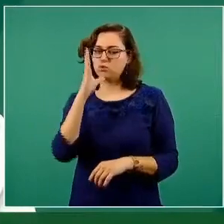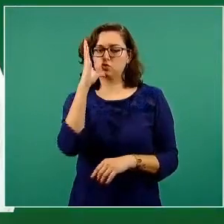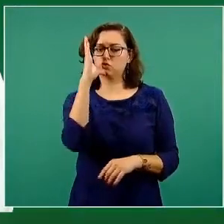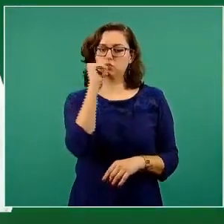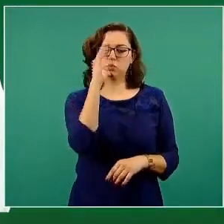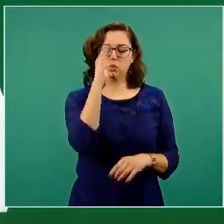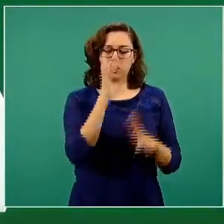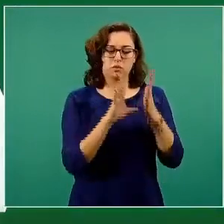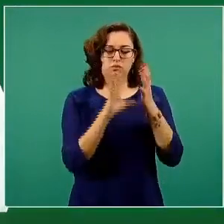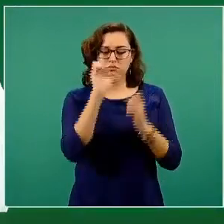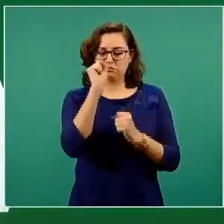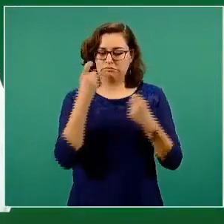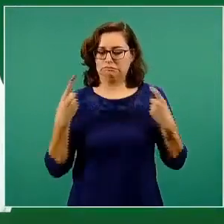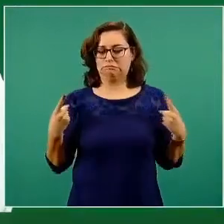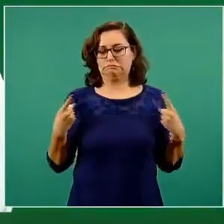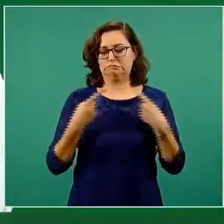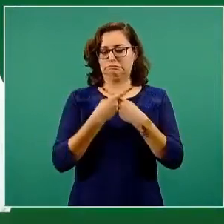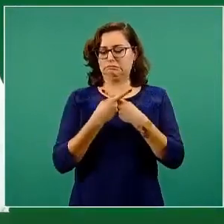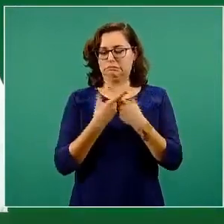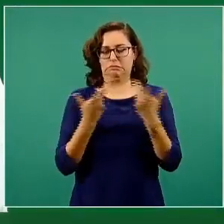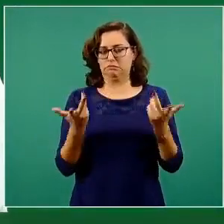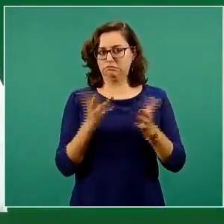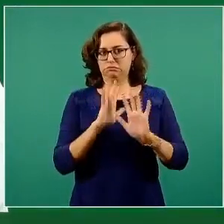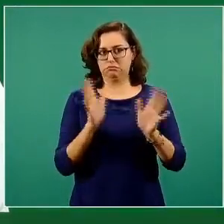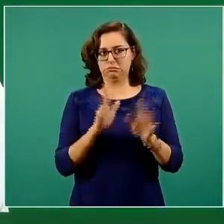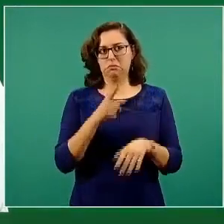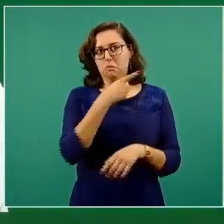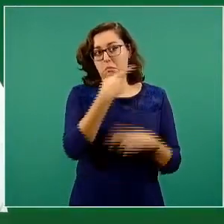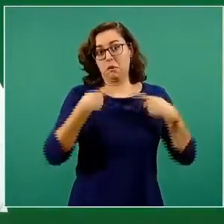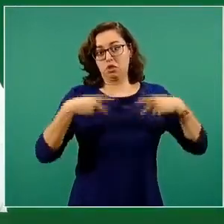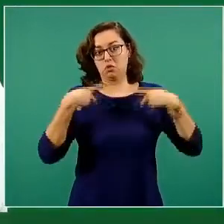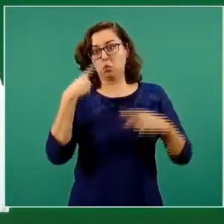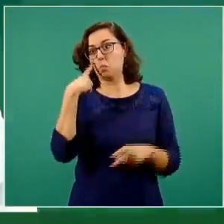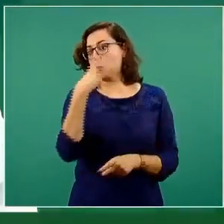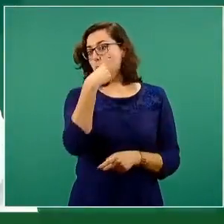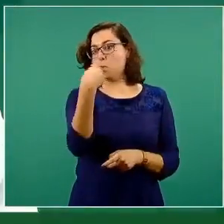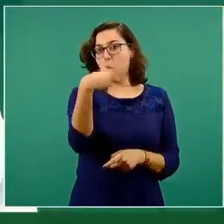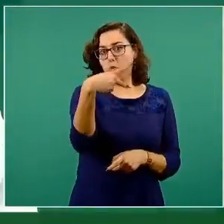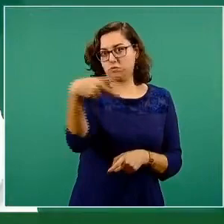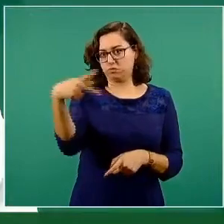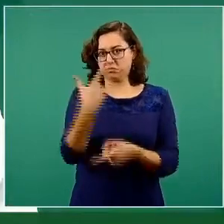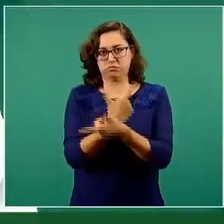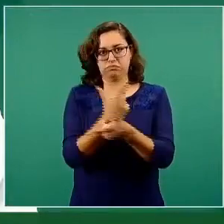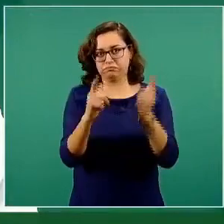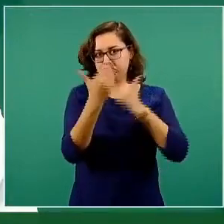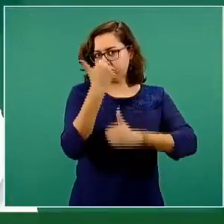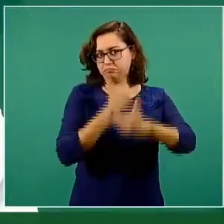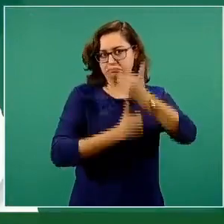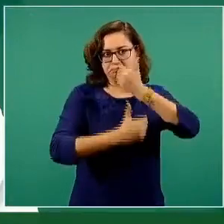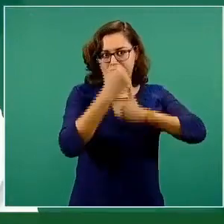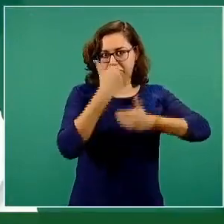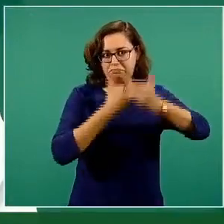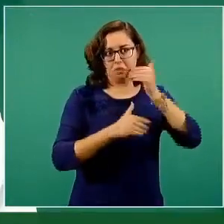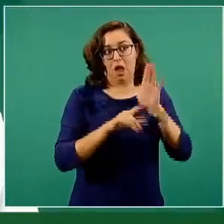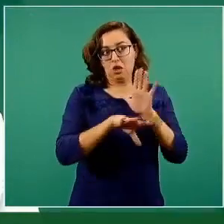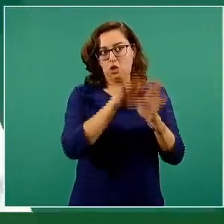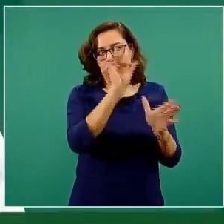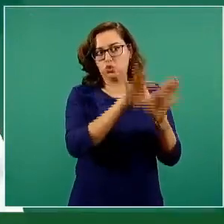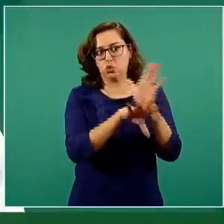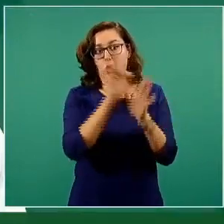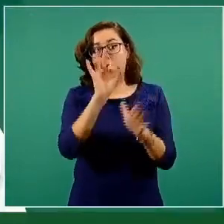de la Constitución y muchas otras disposiciones. Pero definitivamente sí es una responsabilidad de la